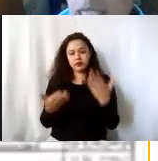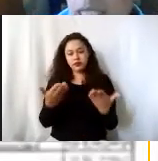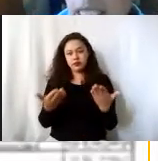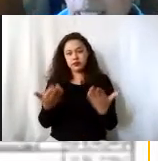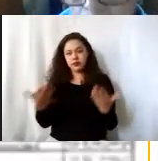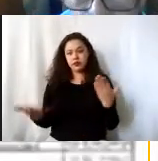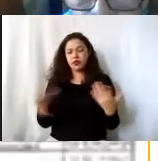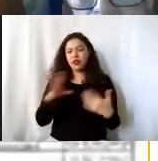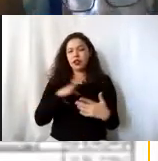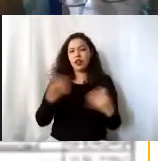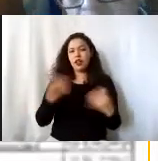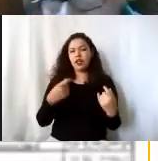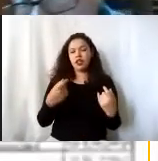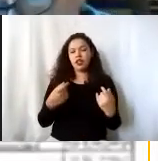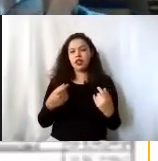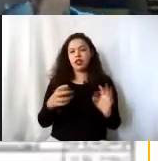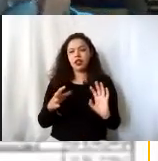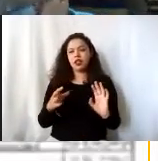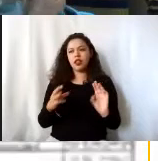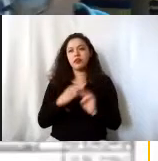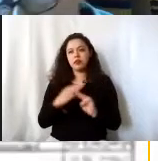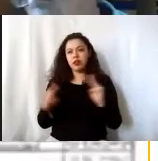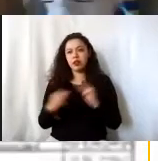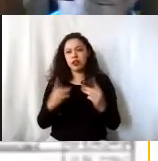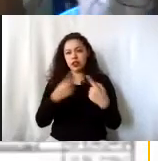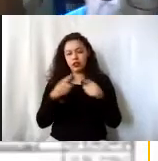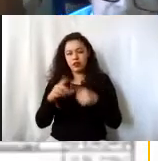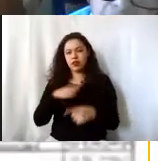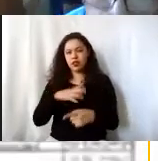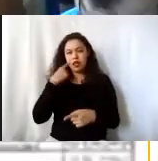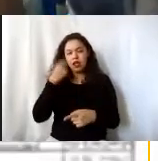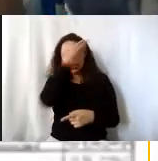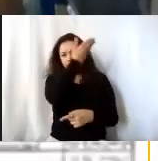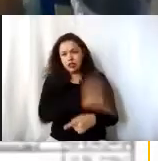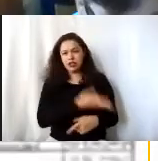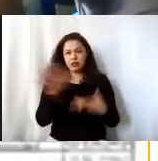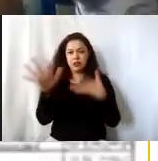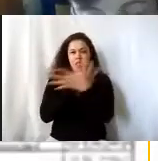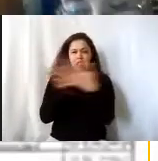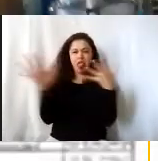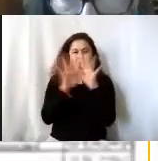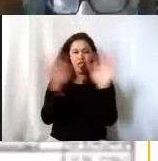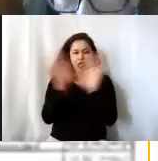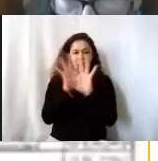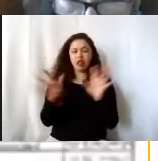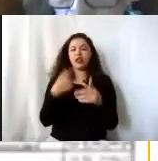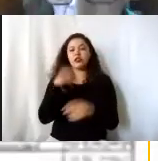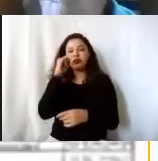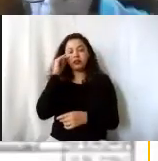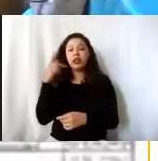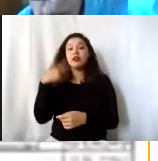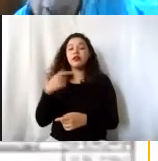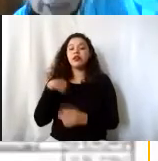instrumentos. Este que está aquí, que está muy borroso, que no se distingue, pero que si lo enviamos solito